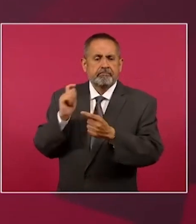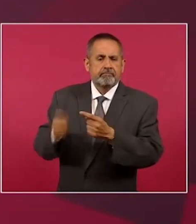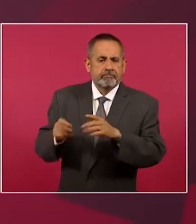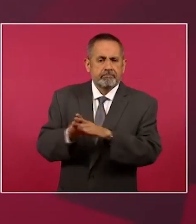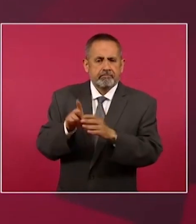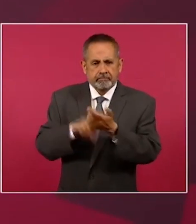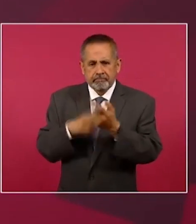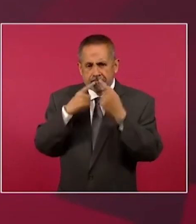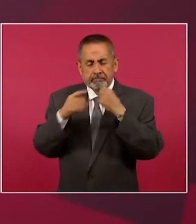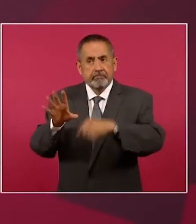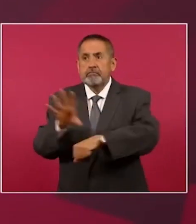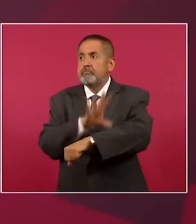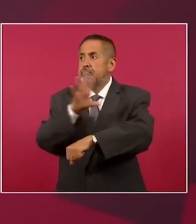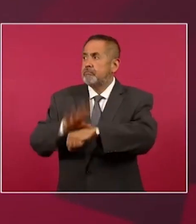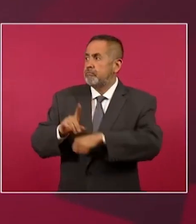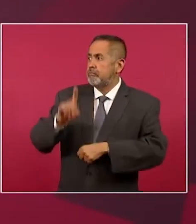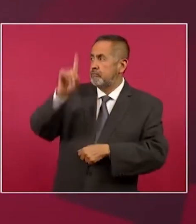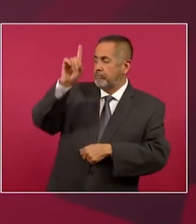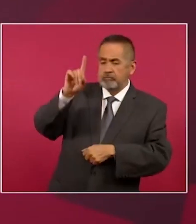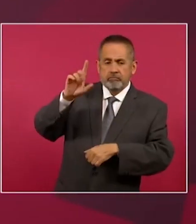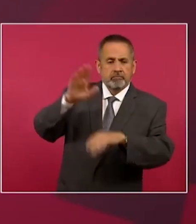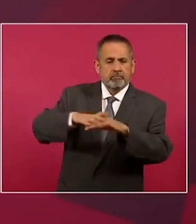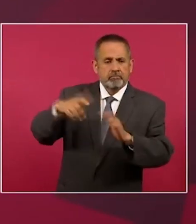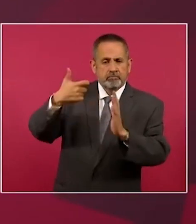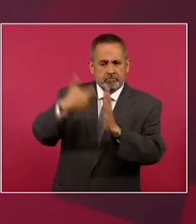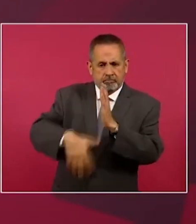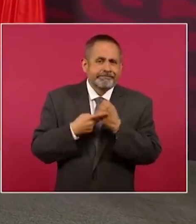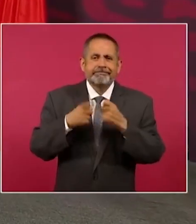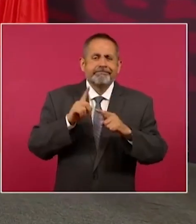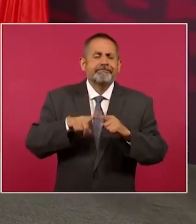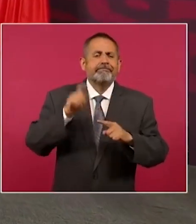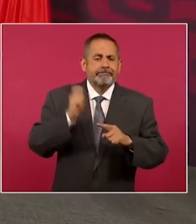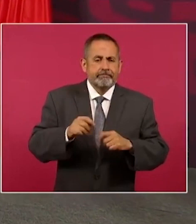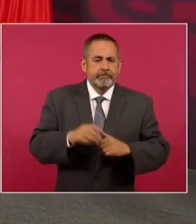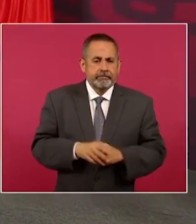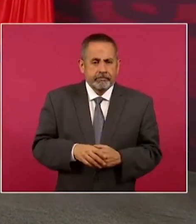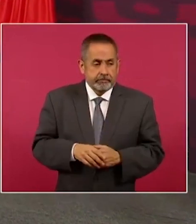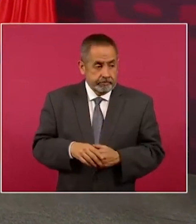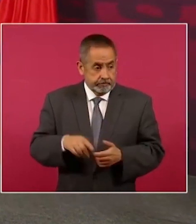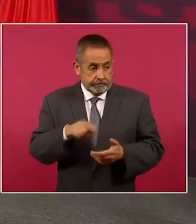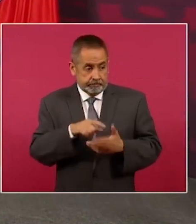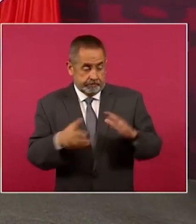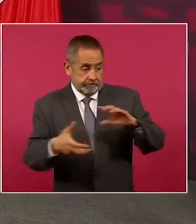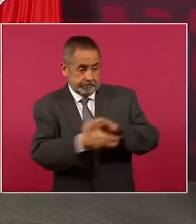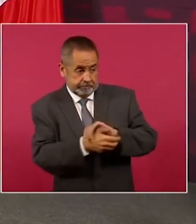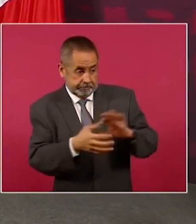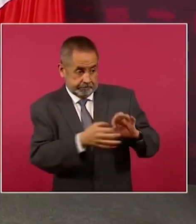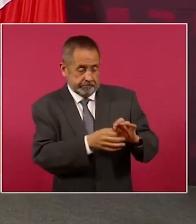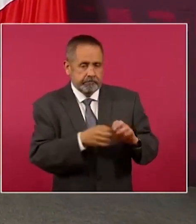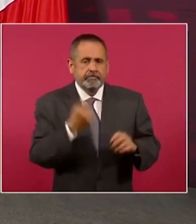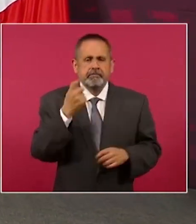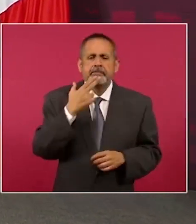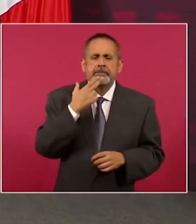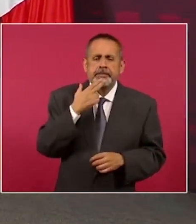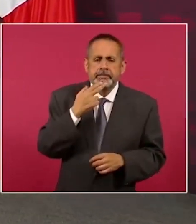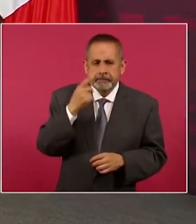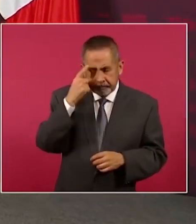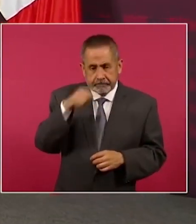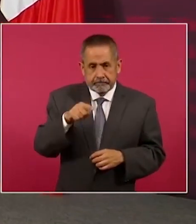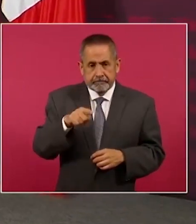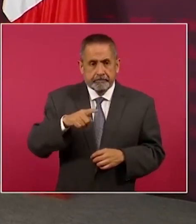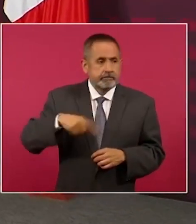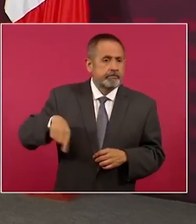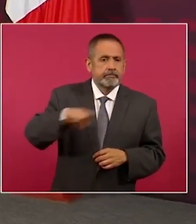la energía eléctrica a precios justos. Se garantiza es que no